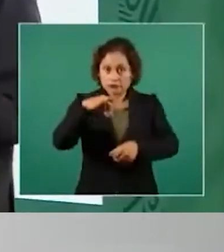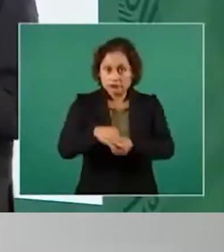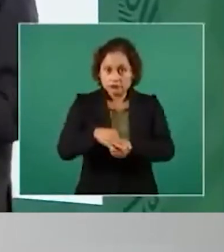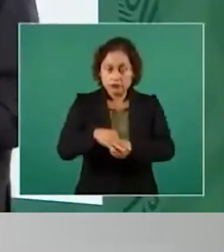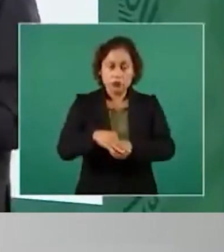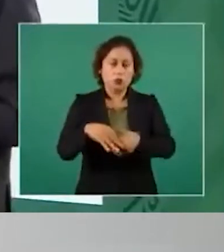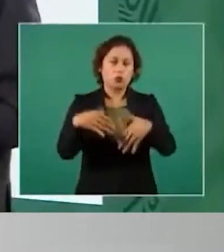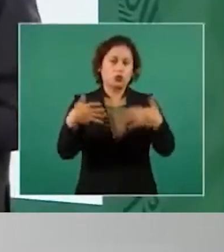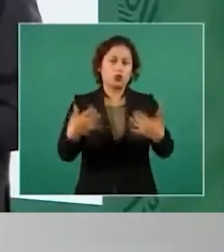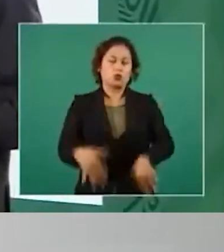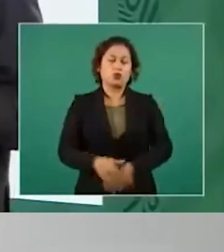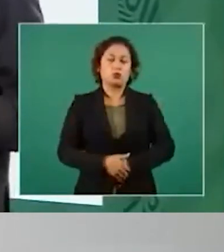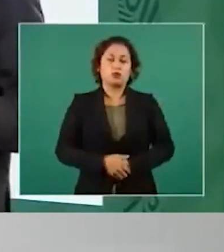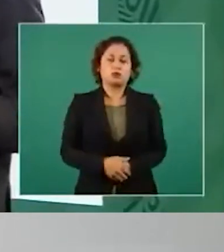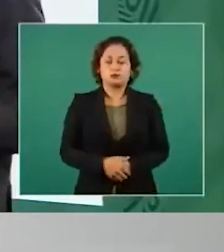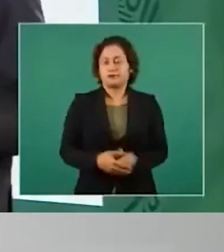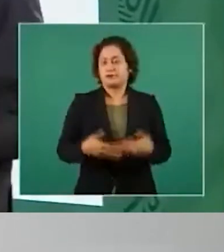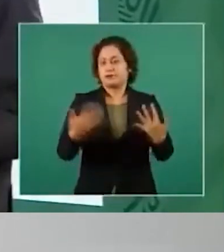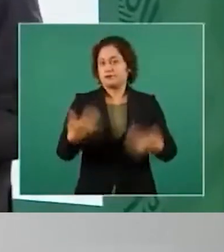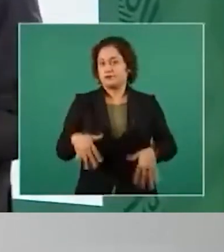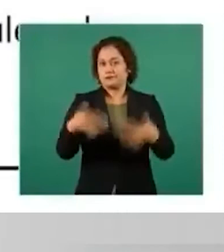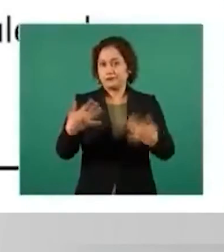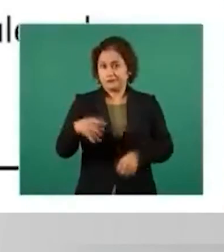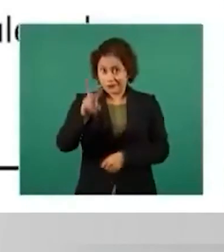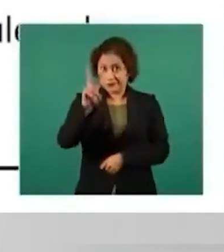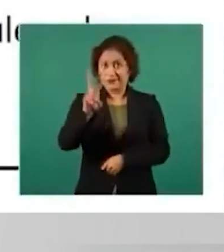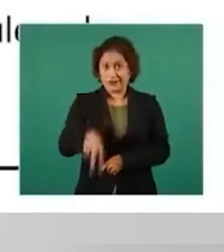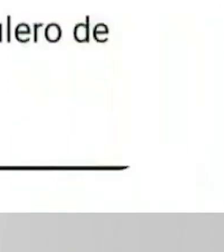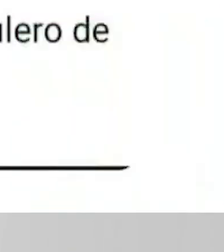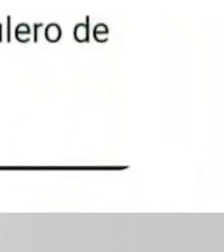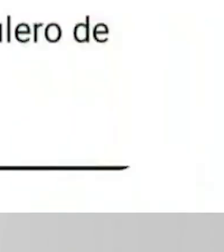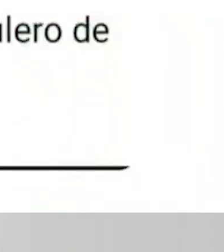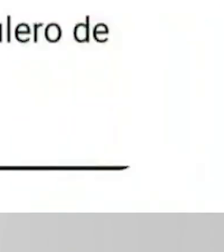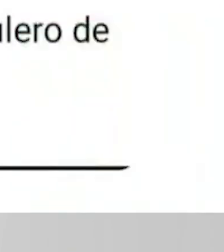Ya es degradante.